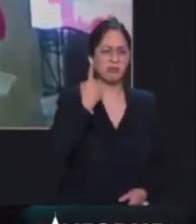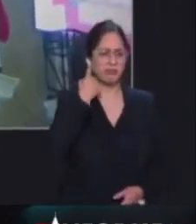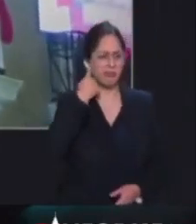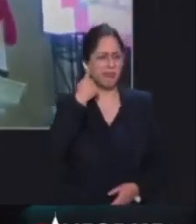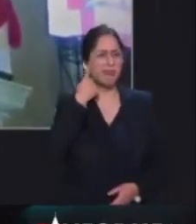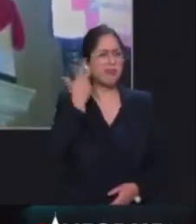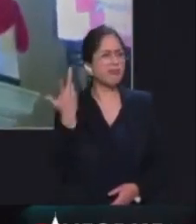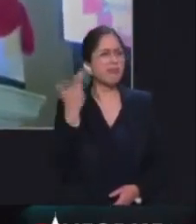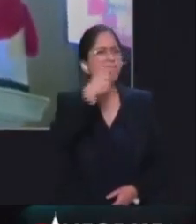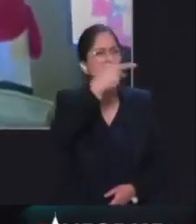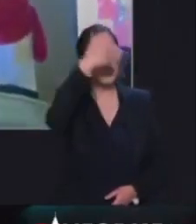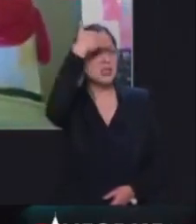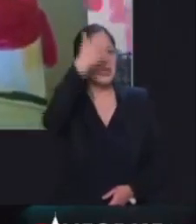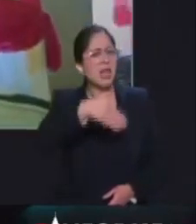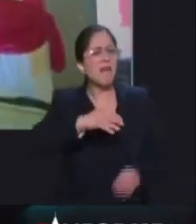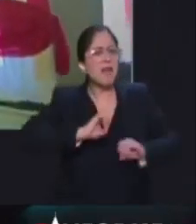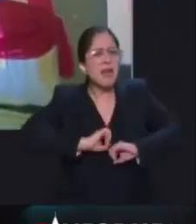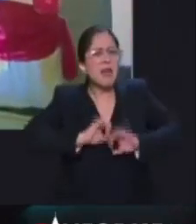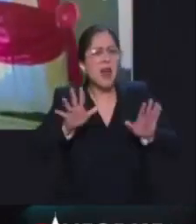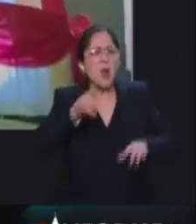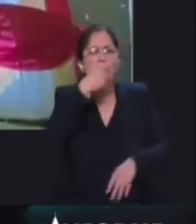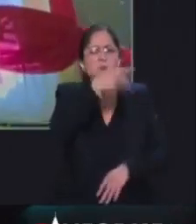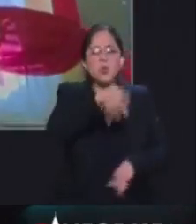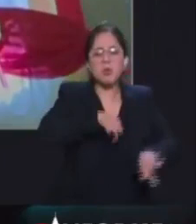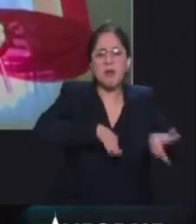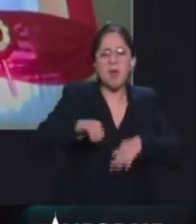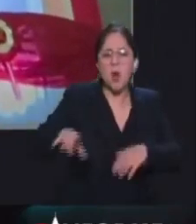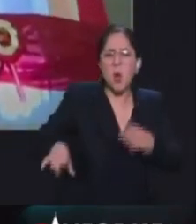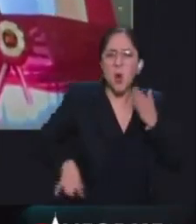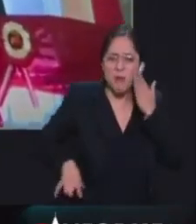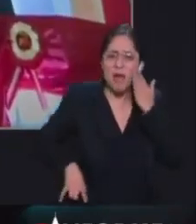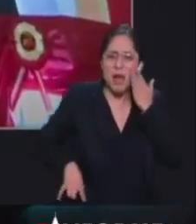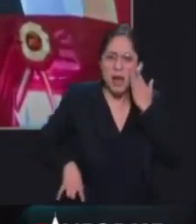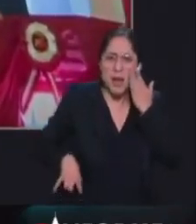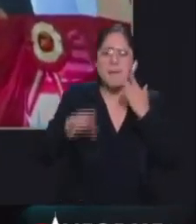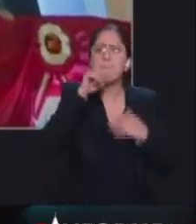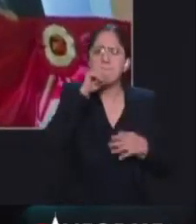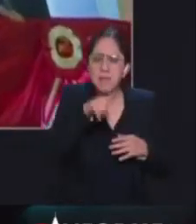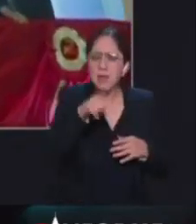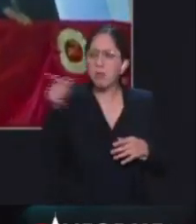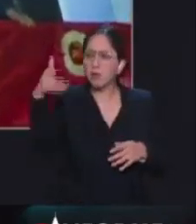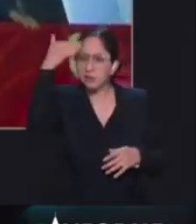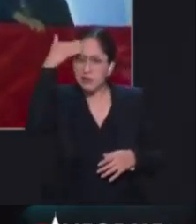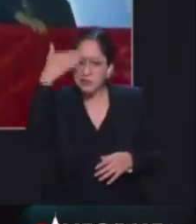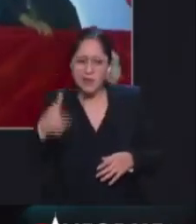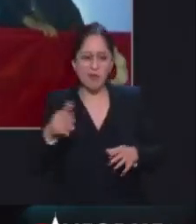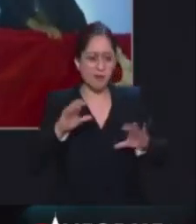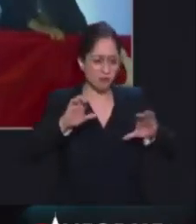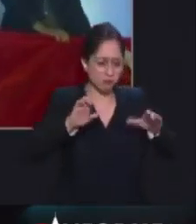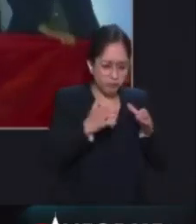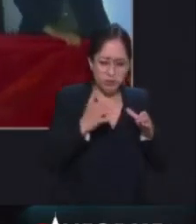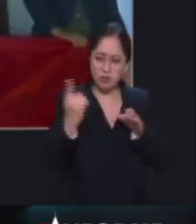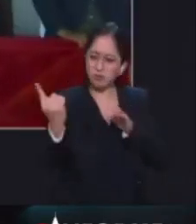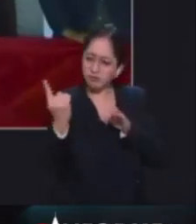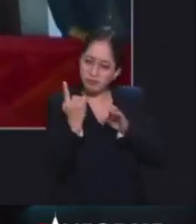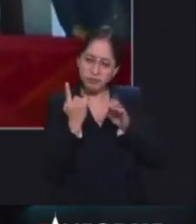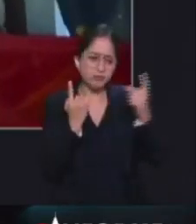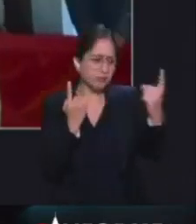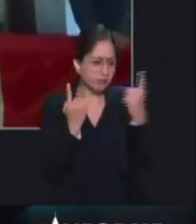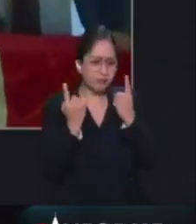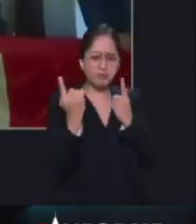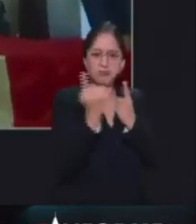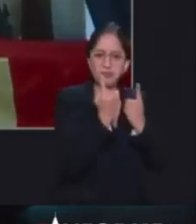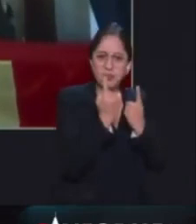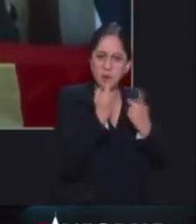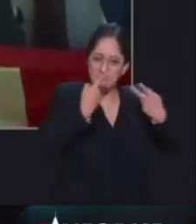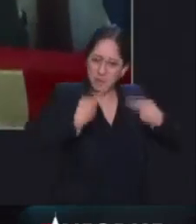la gobernanza que tendrá que enfrentar, sino que ha sabido rodearse de personas que le dan